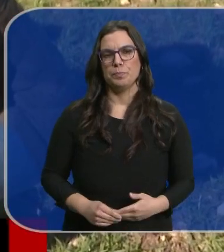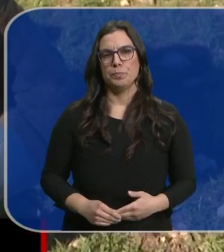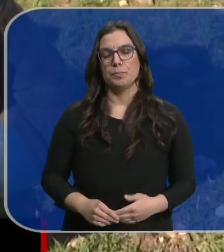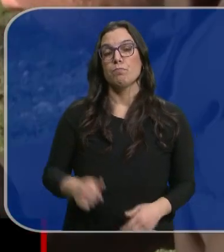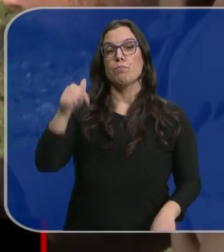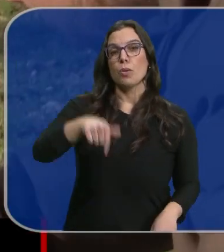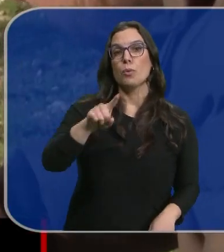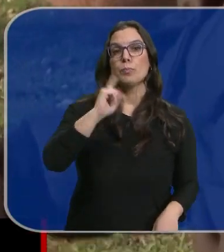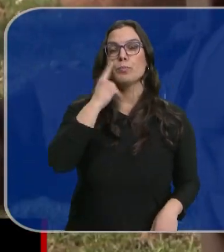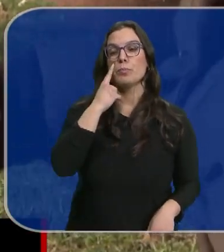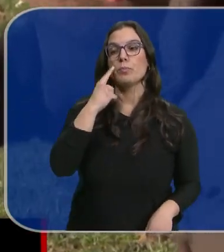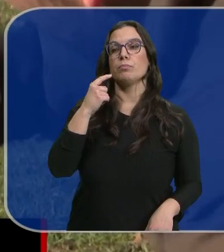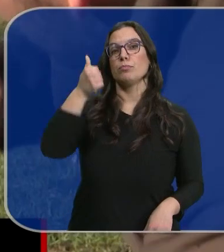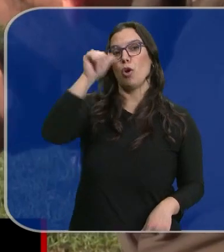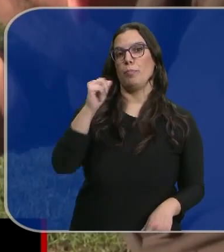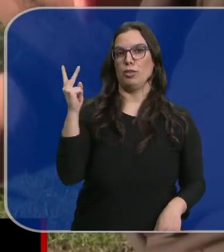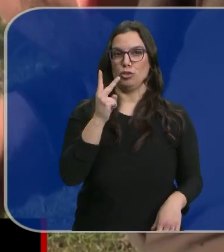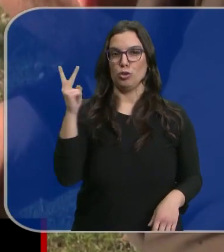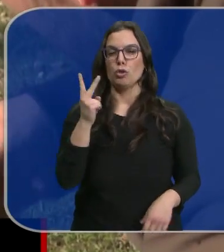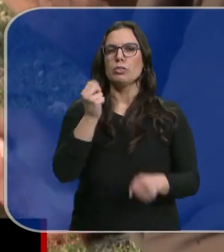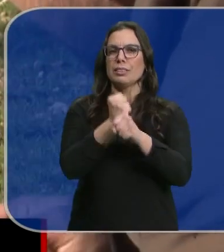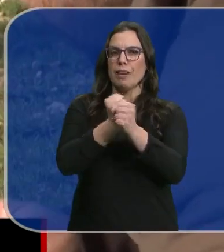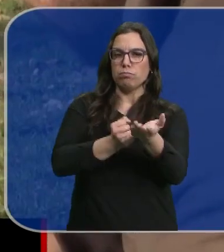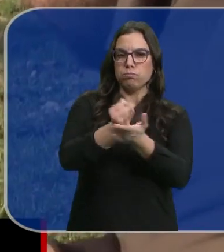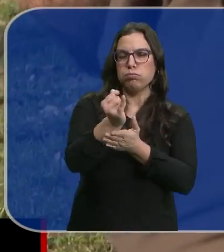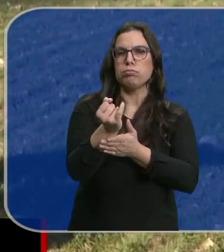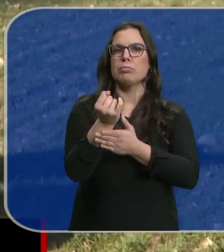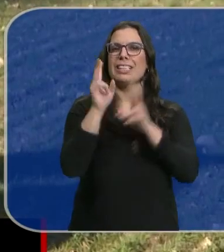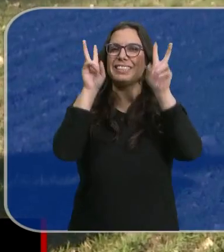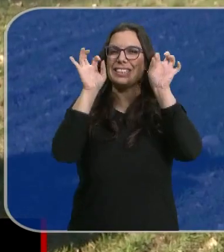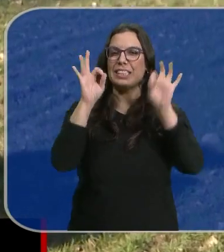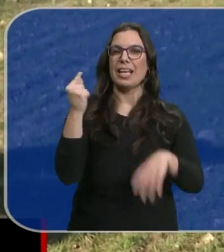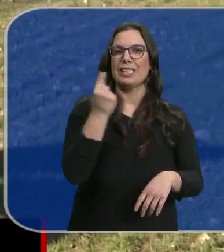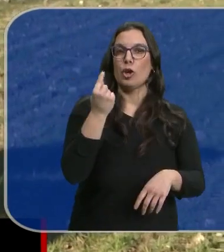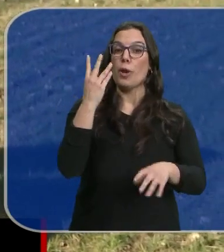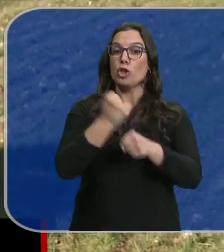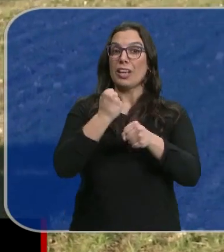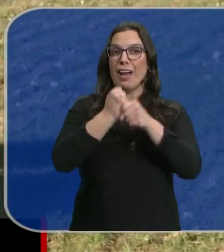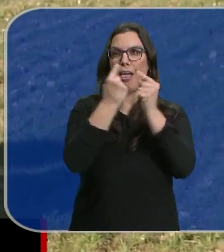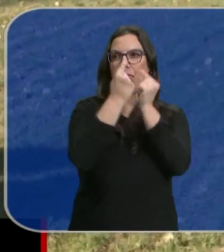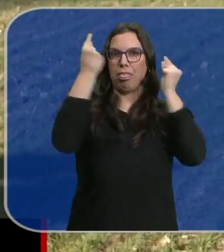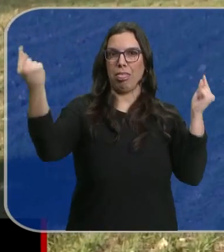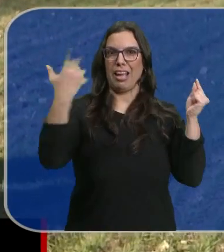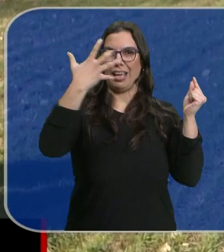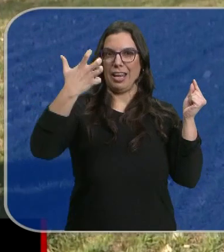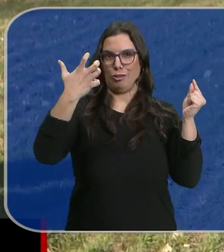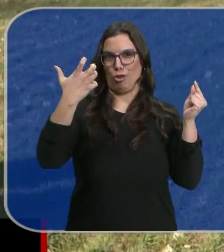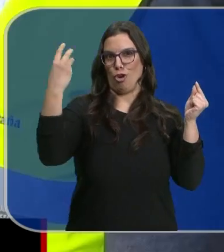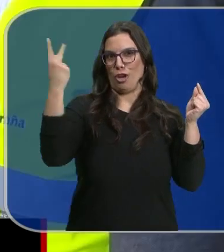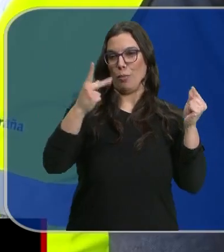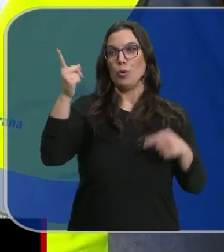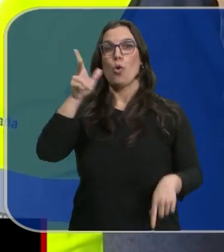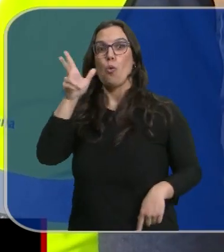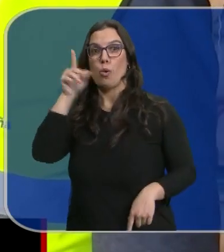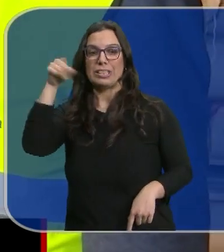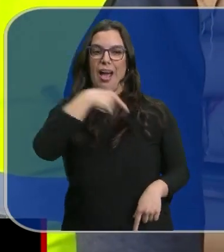Y hoy conoceremos a Esteban y a Ventura, dos agricultores que cultivan cereal a 500 kilómetros de distancia, uno en Huesca y otro en